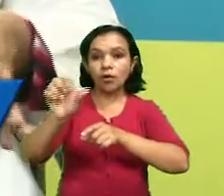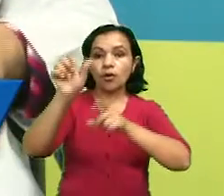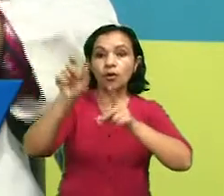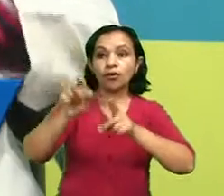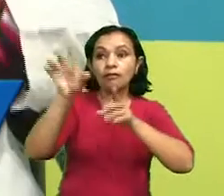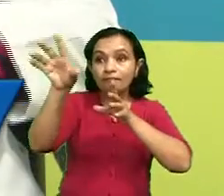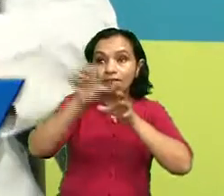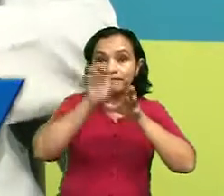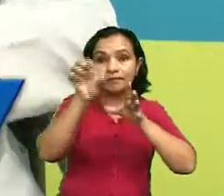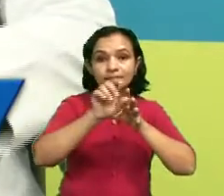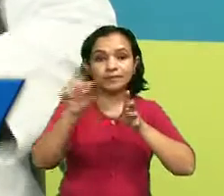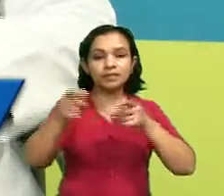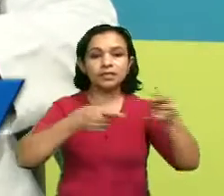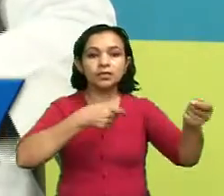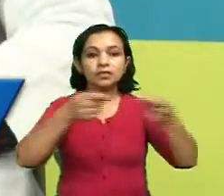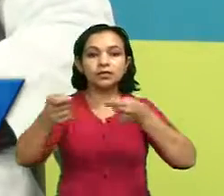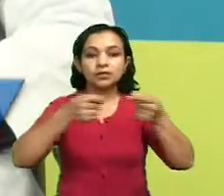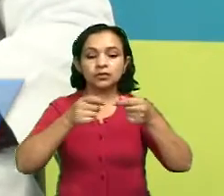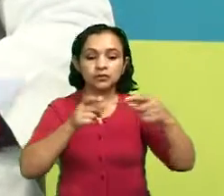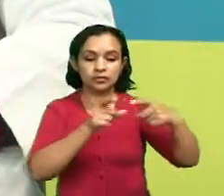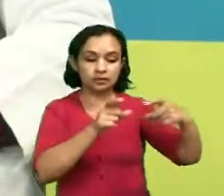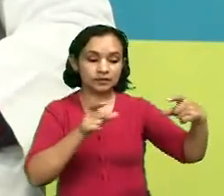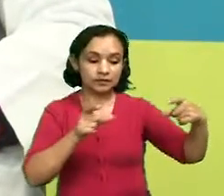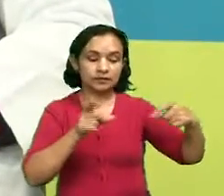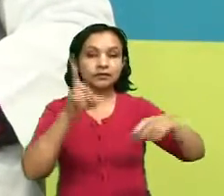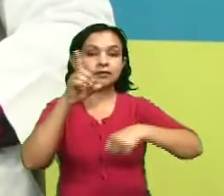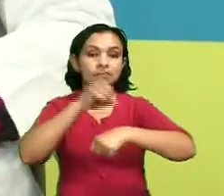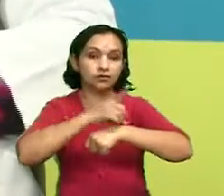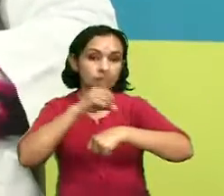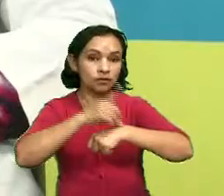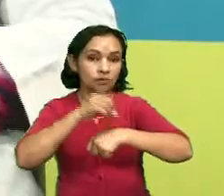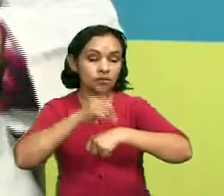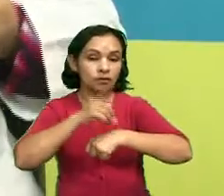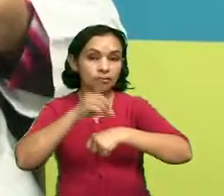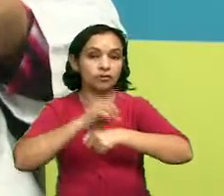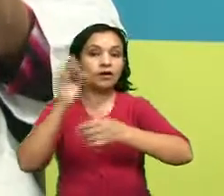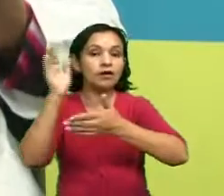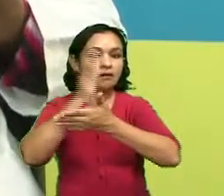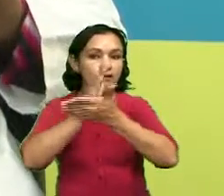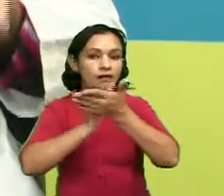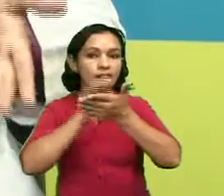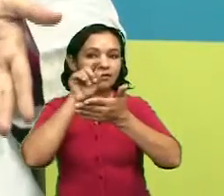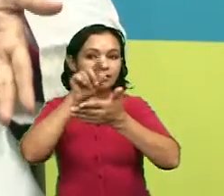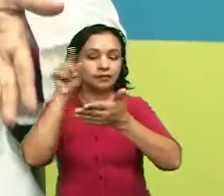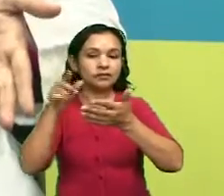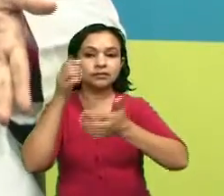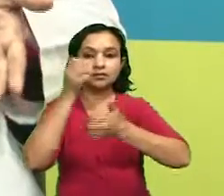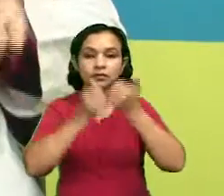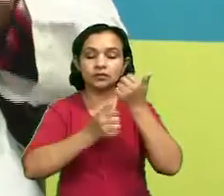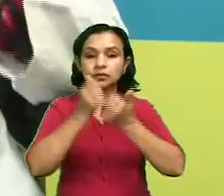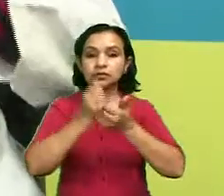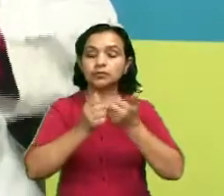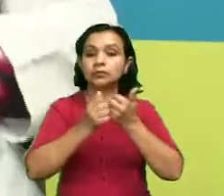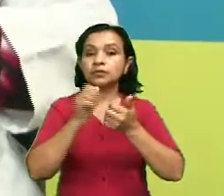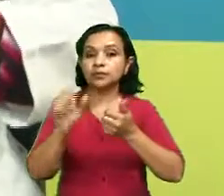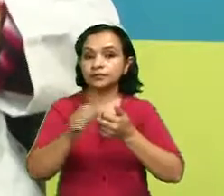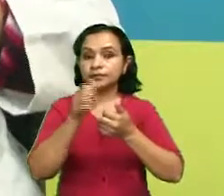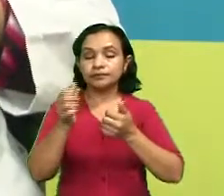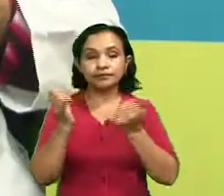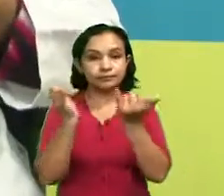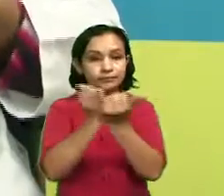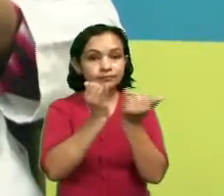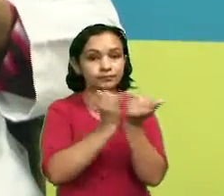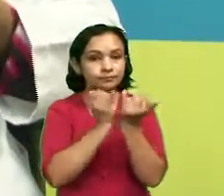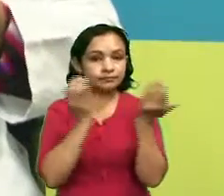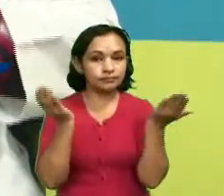cualquier persona. Igual su venta tiene que ser bajo receta médica, ya que estos productos, pues, tienen varios efectos adversos y al mismo tiempo,